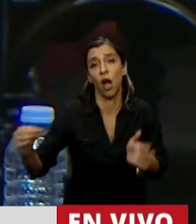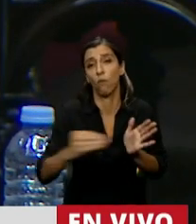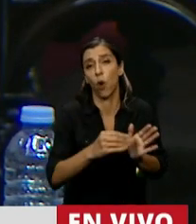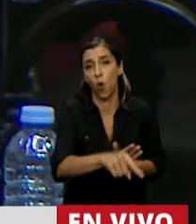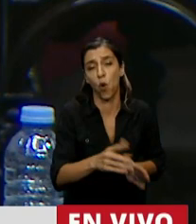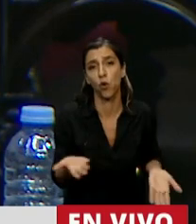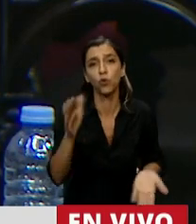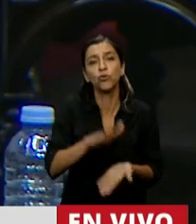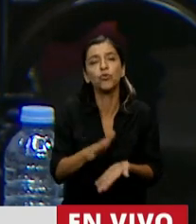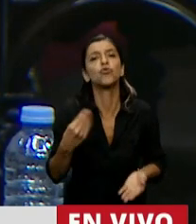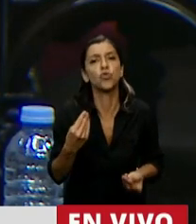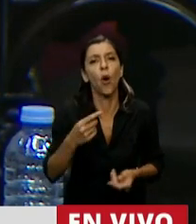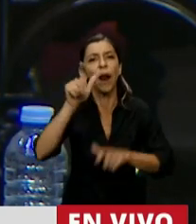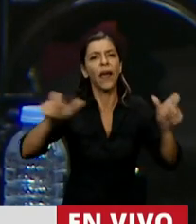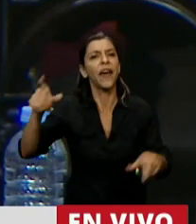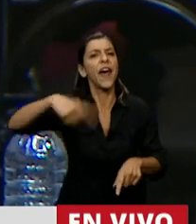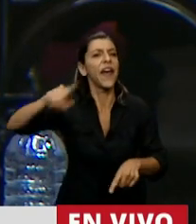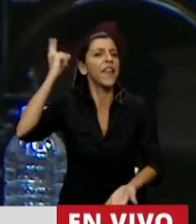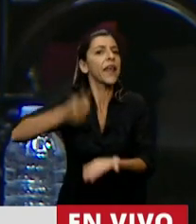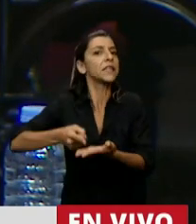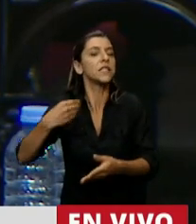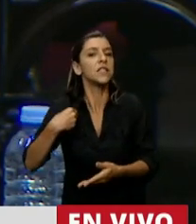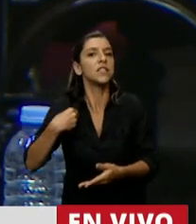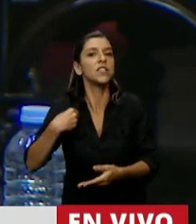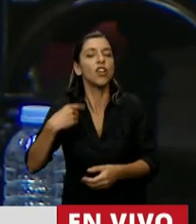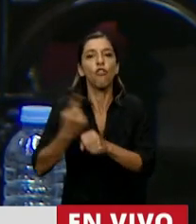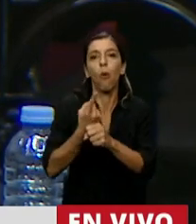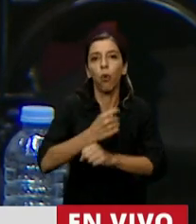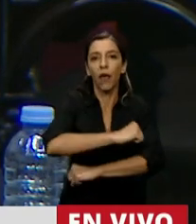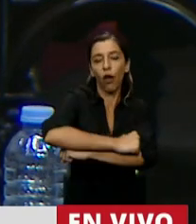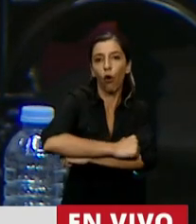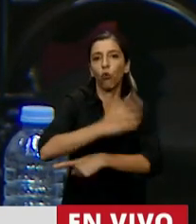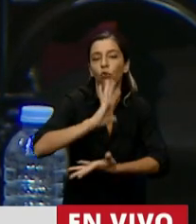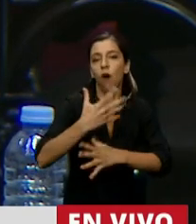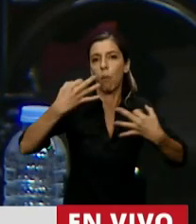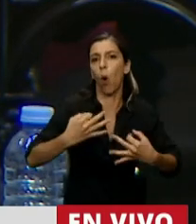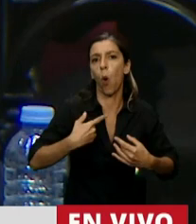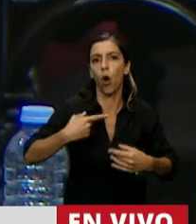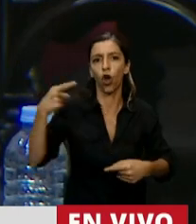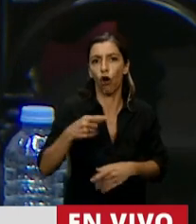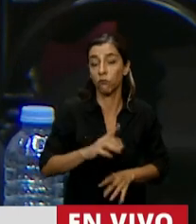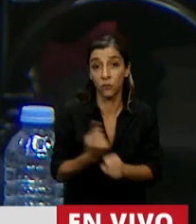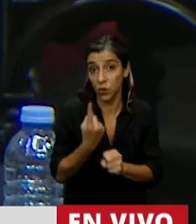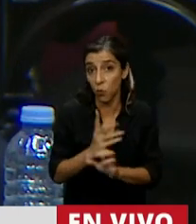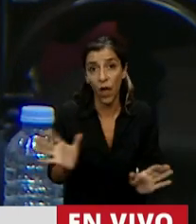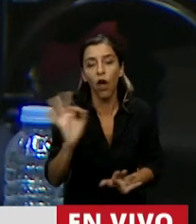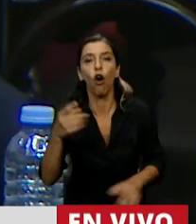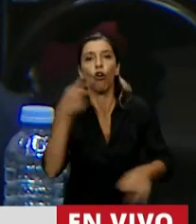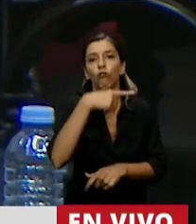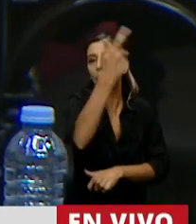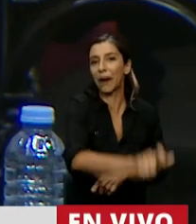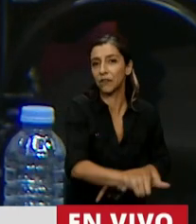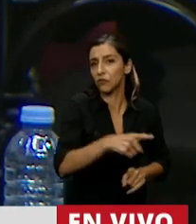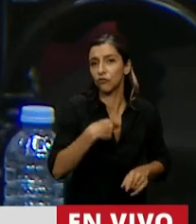privadas de los hombres que no afecten la moral y las buenas costumbres ni afecten a un tercero están sólo reservadas a dios y